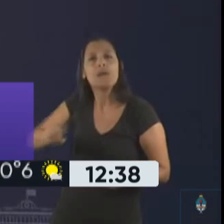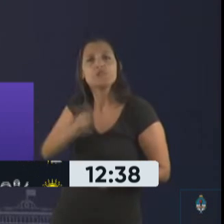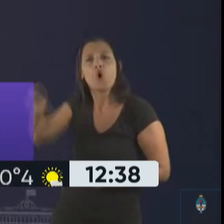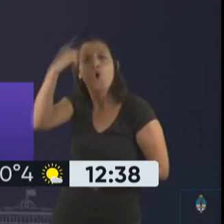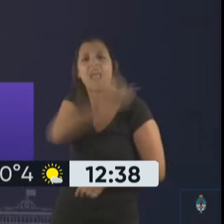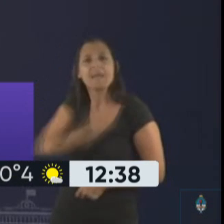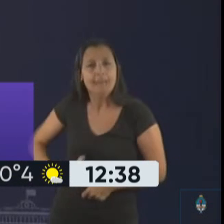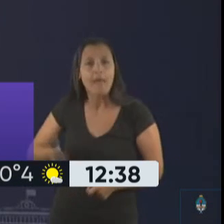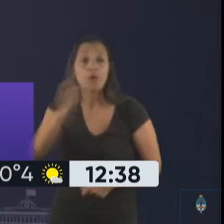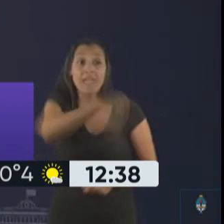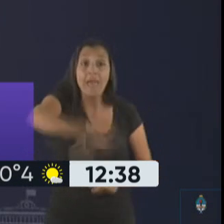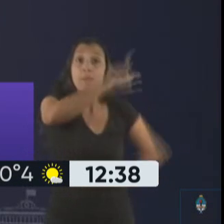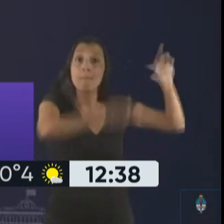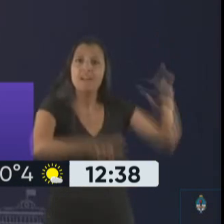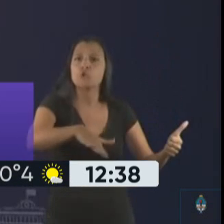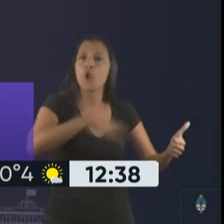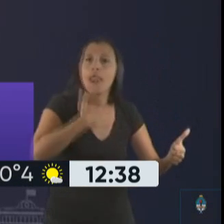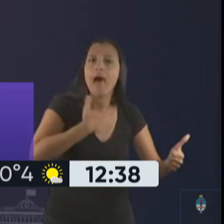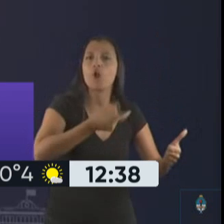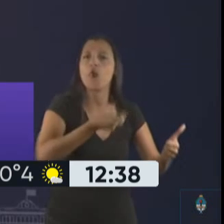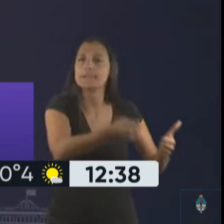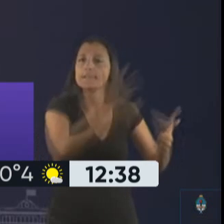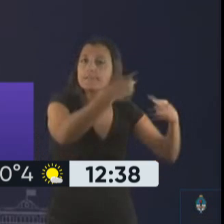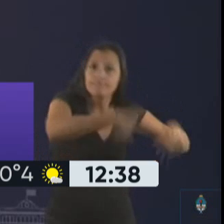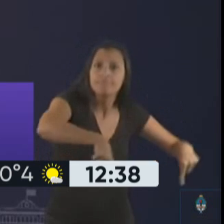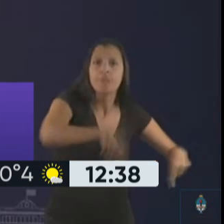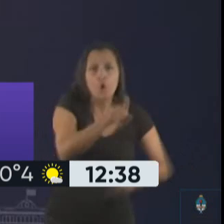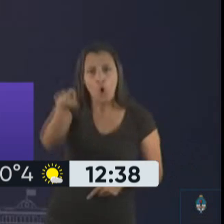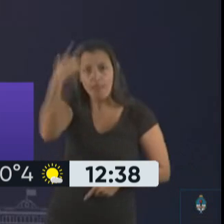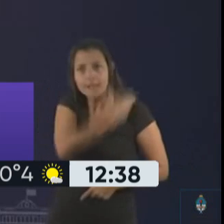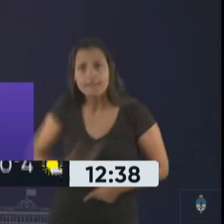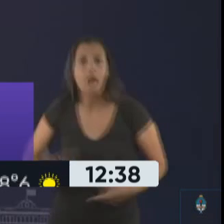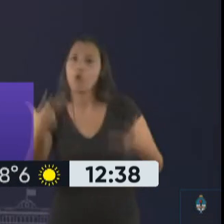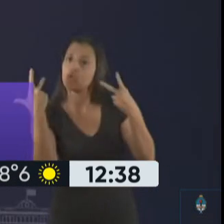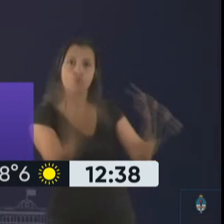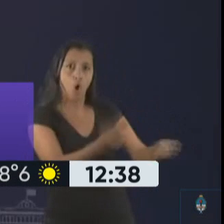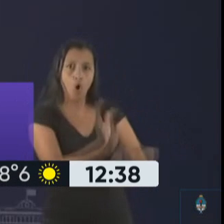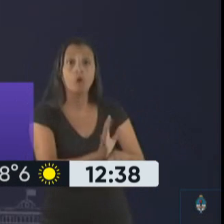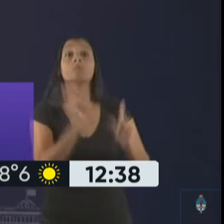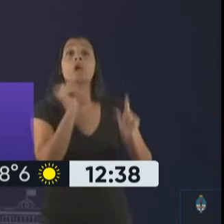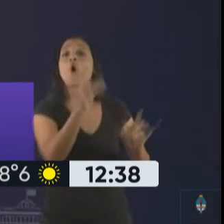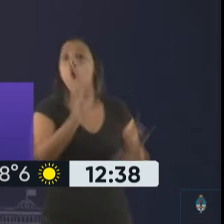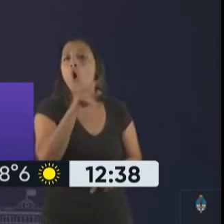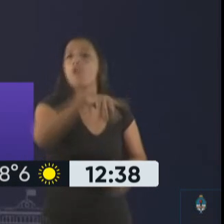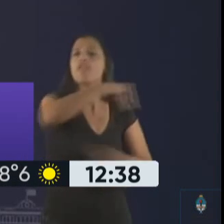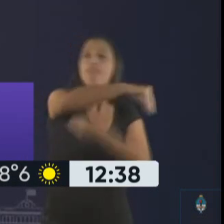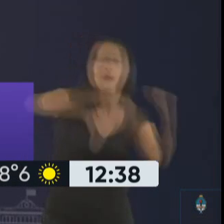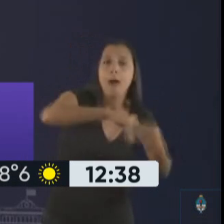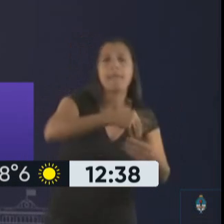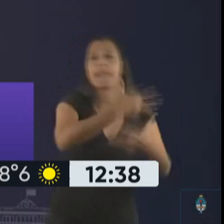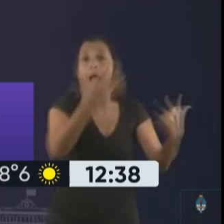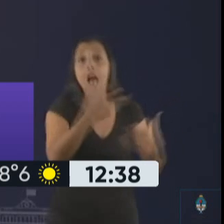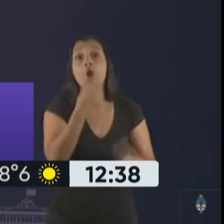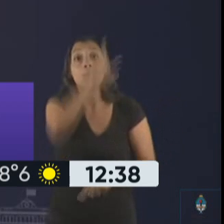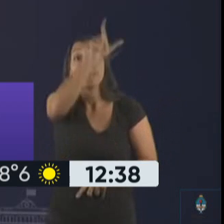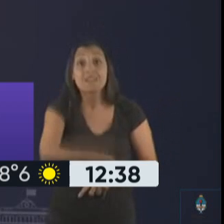delincuentes que cometieron un delito y que después la familia, si el agresor, si el delincuente